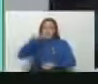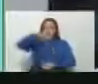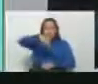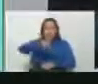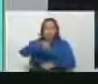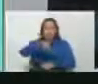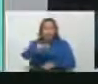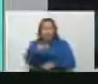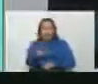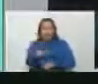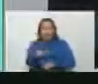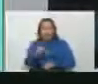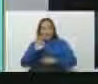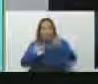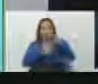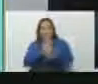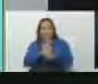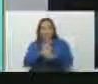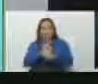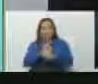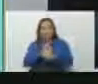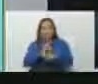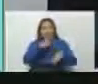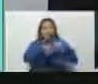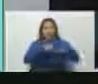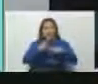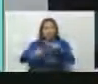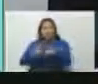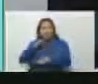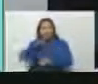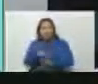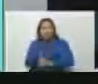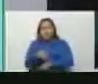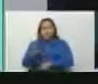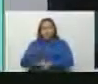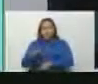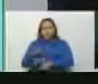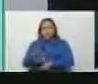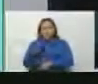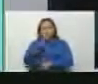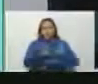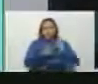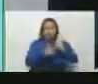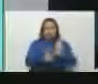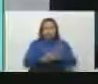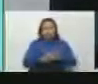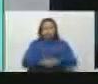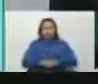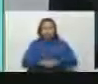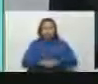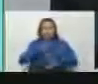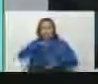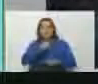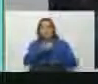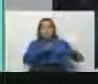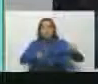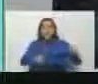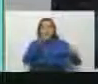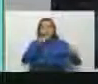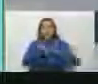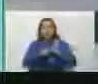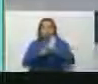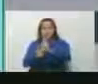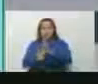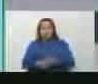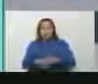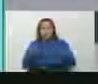tres corrientes históricas fundamentales que todavía no ha sido develado, como diría Enrique Bernardo Núñez, el secreto de la tierra no ha sido develado. Ahora, ¿qué se debe